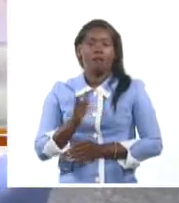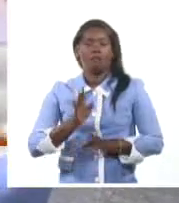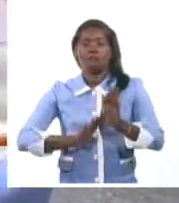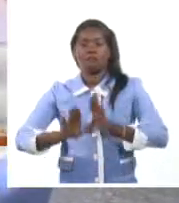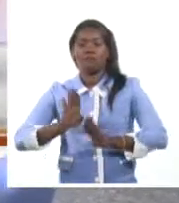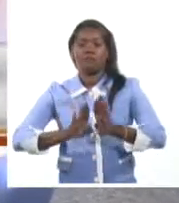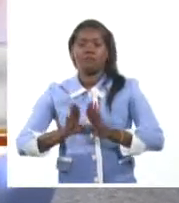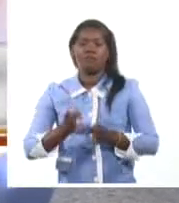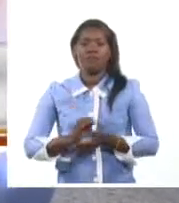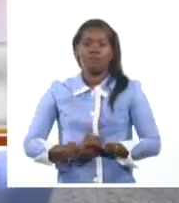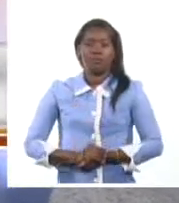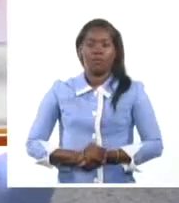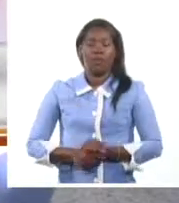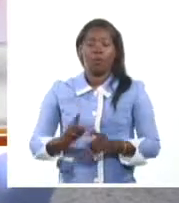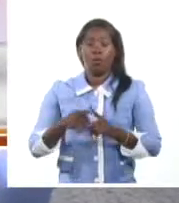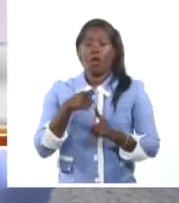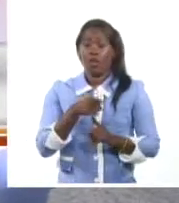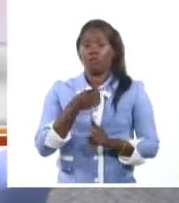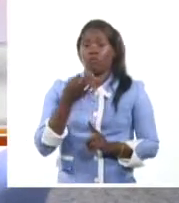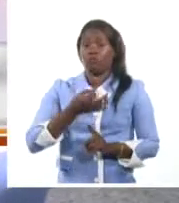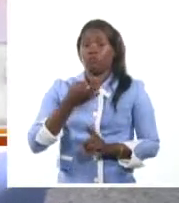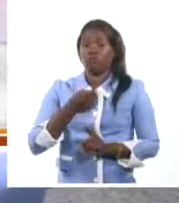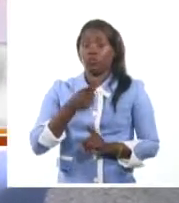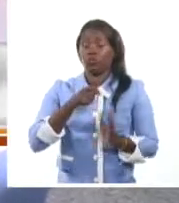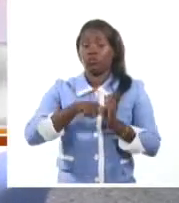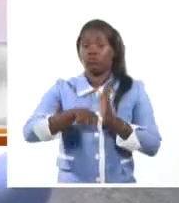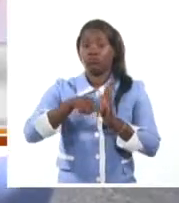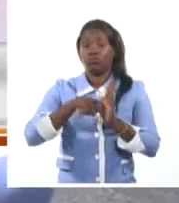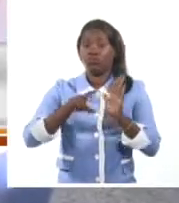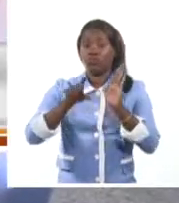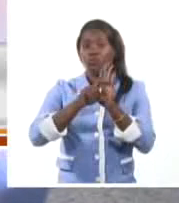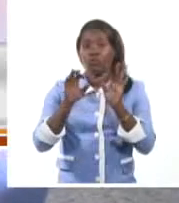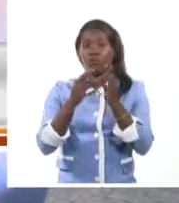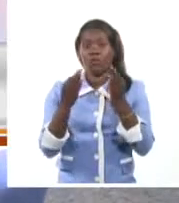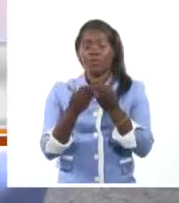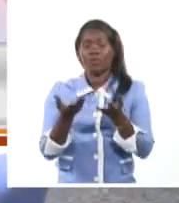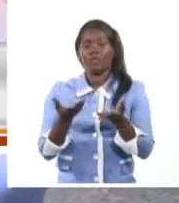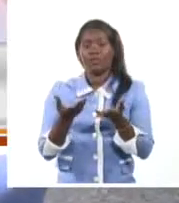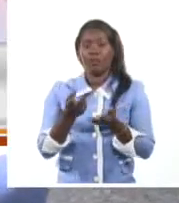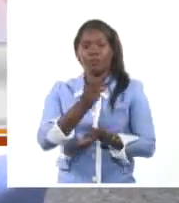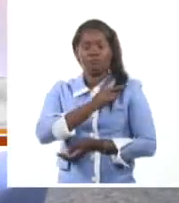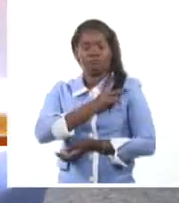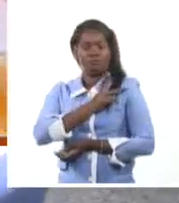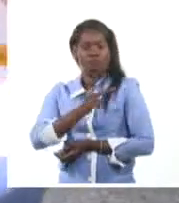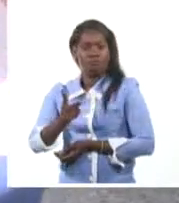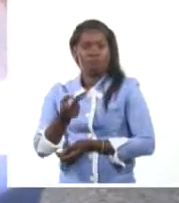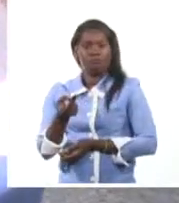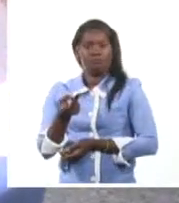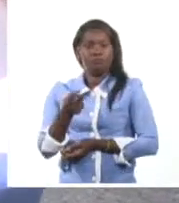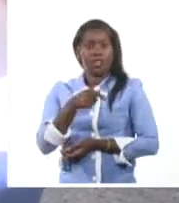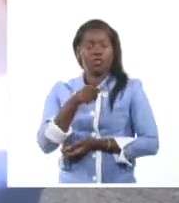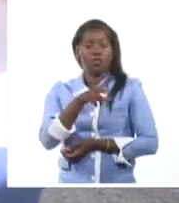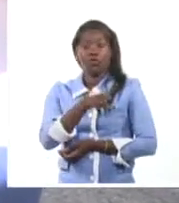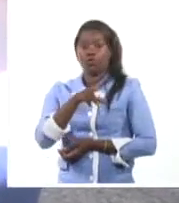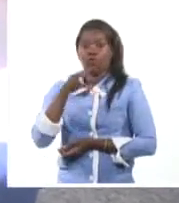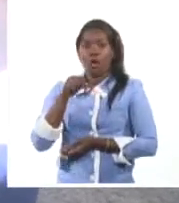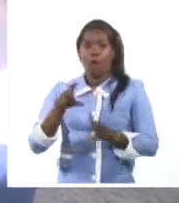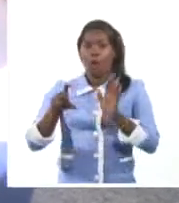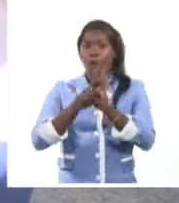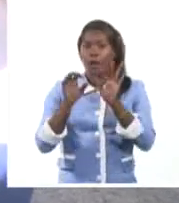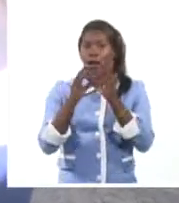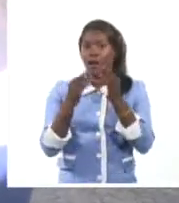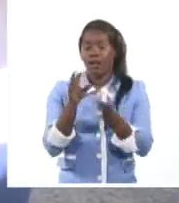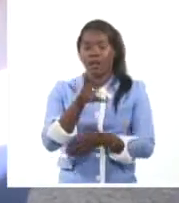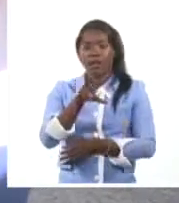orientado hacia el voto de un código de vanguardia, un código novedoso, un código